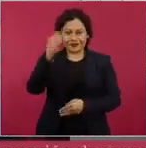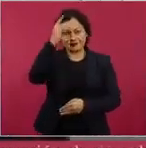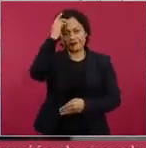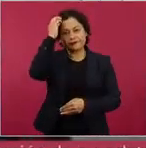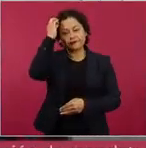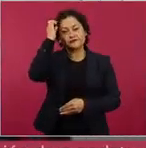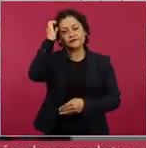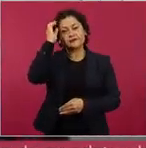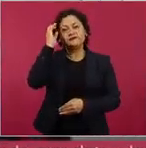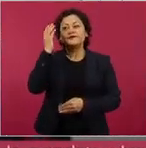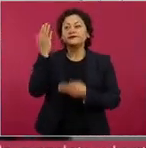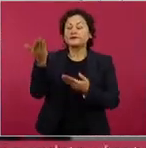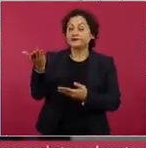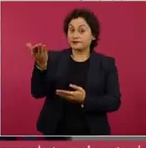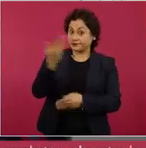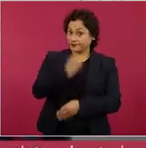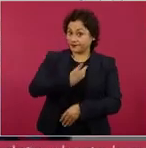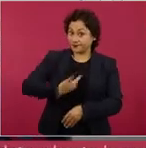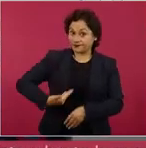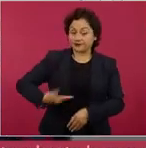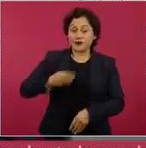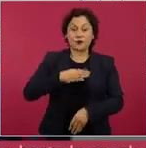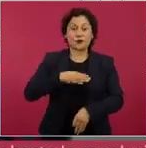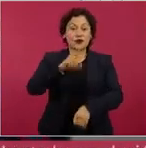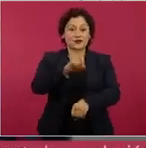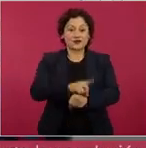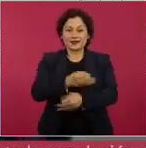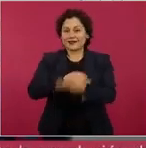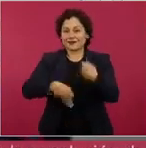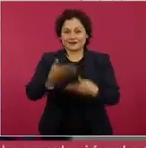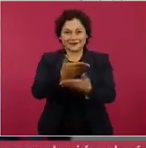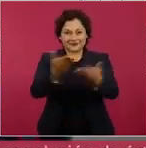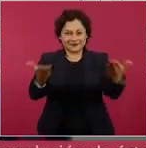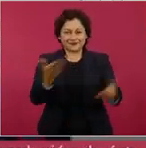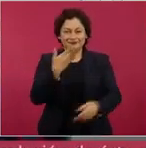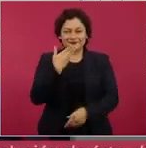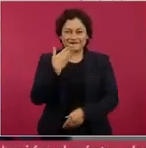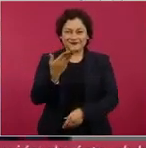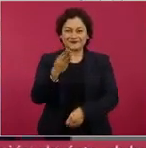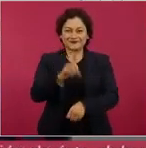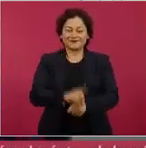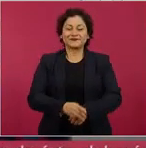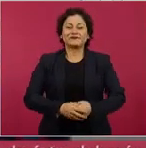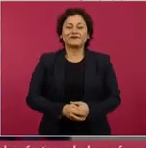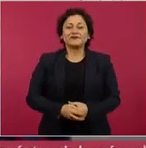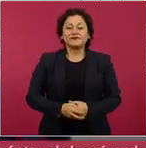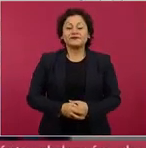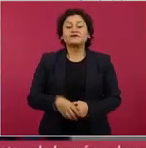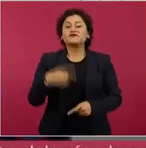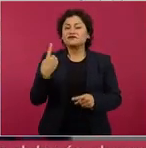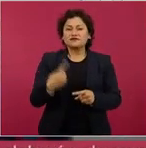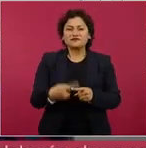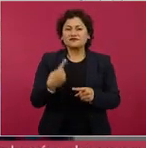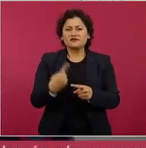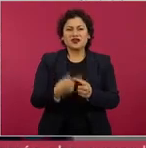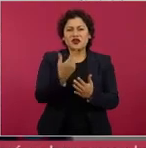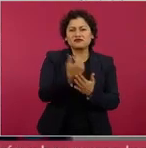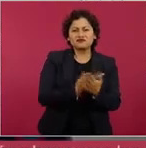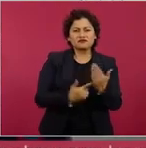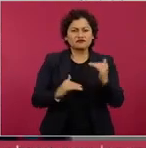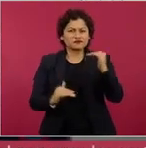Buenos días, señor presidente. Muy buenos días a todas y a todos ustedes. ¿Quién es quién en el precio de las gasolinas y el